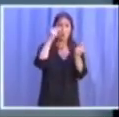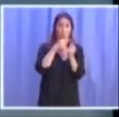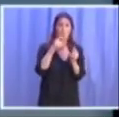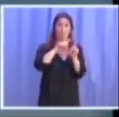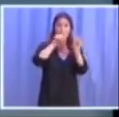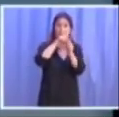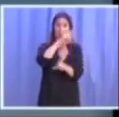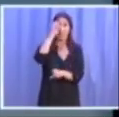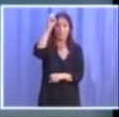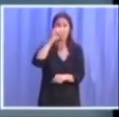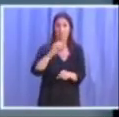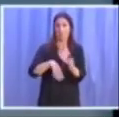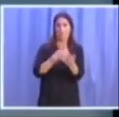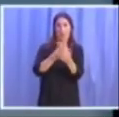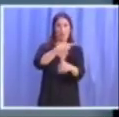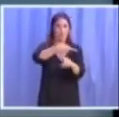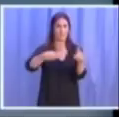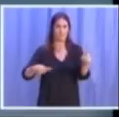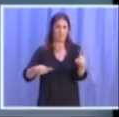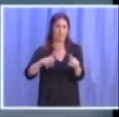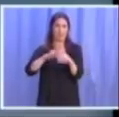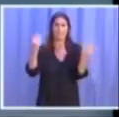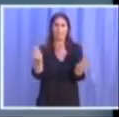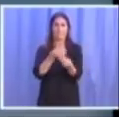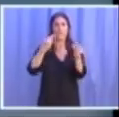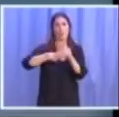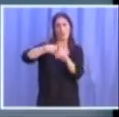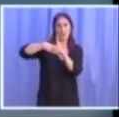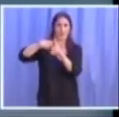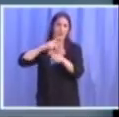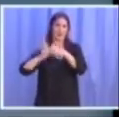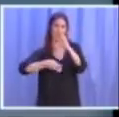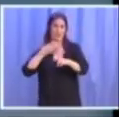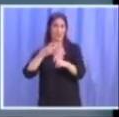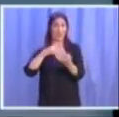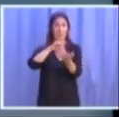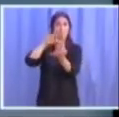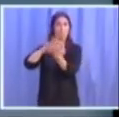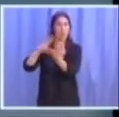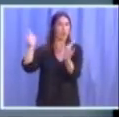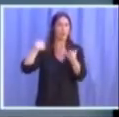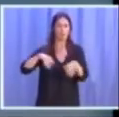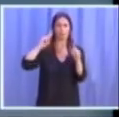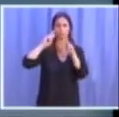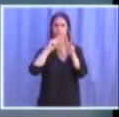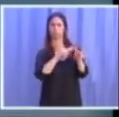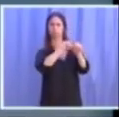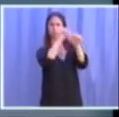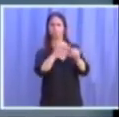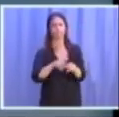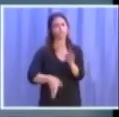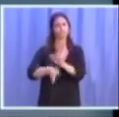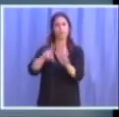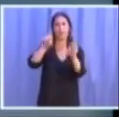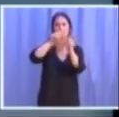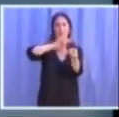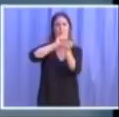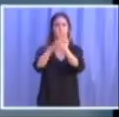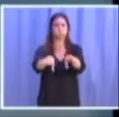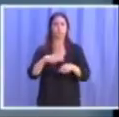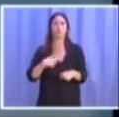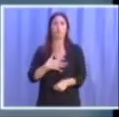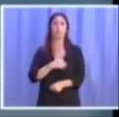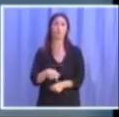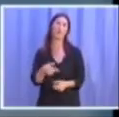pública, paga la mitad en proporción y sigue mejorando los niveles de reciclaje. Málaga ya ha decidido seguir ese modelo y municipalizar la empresa. Y